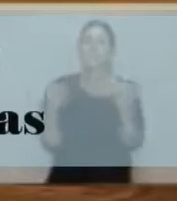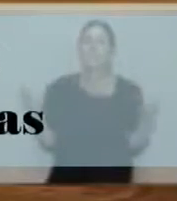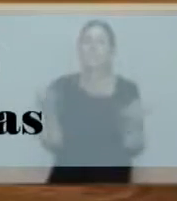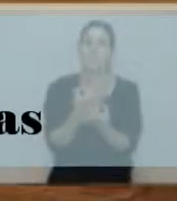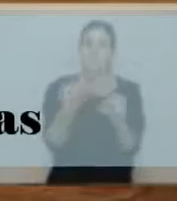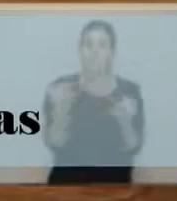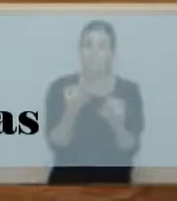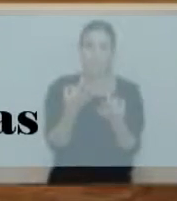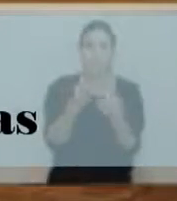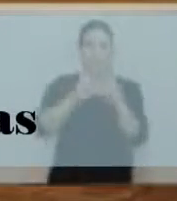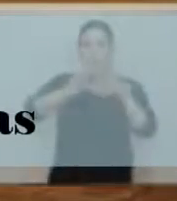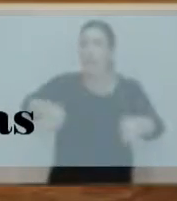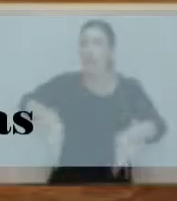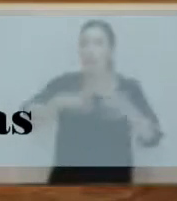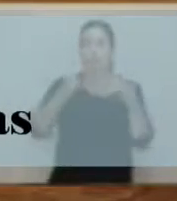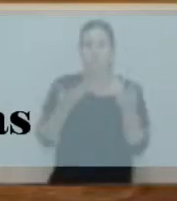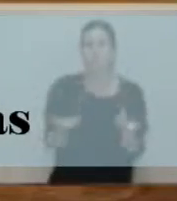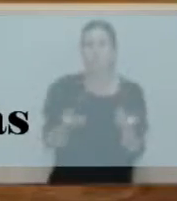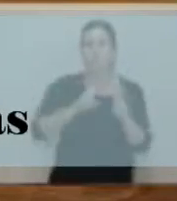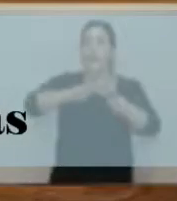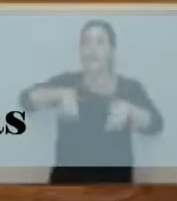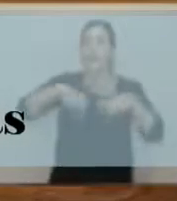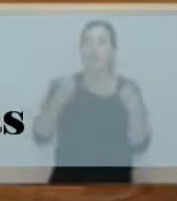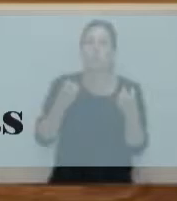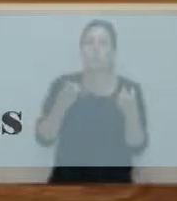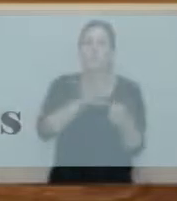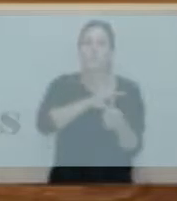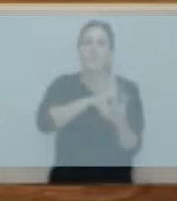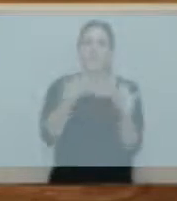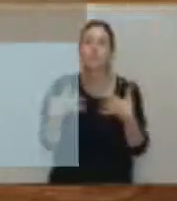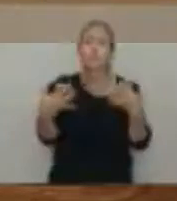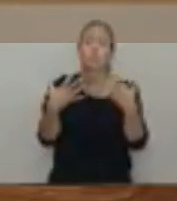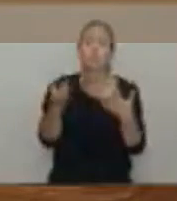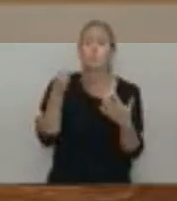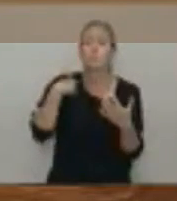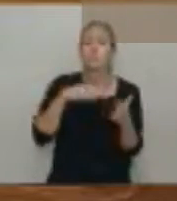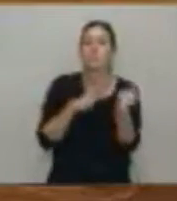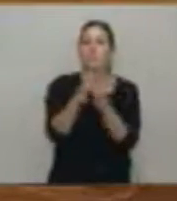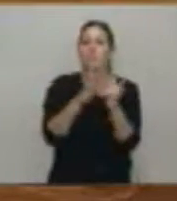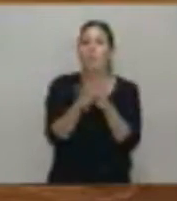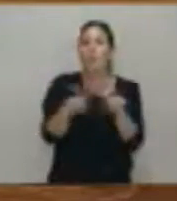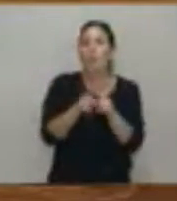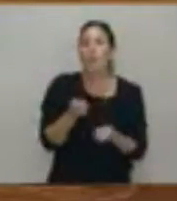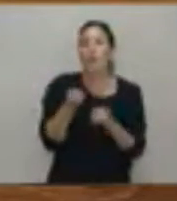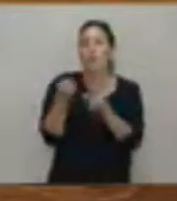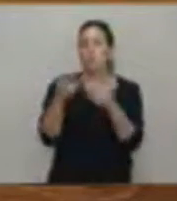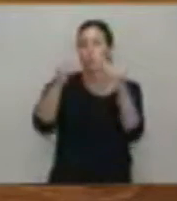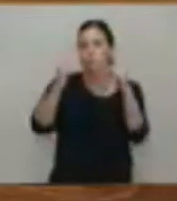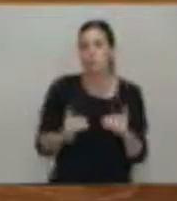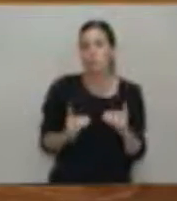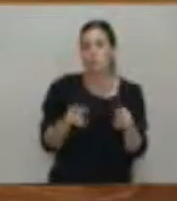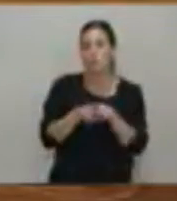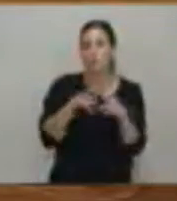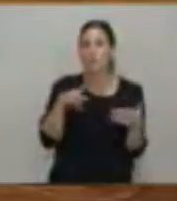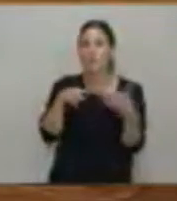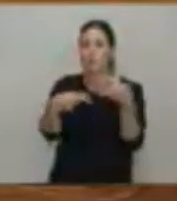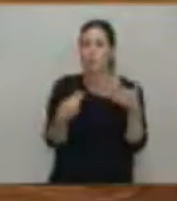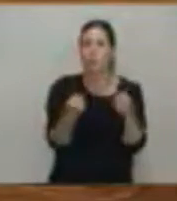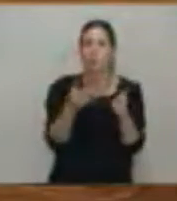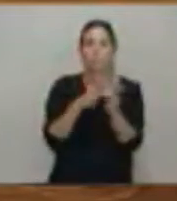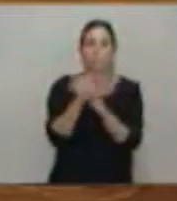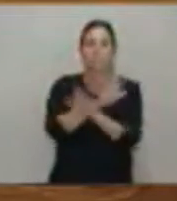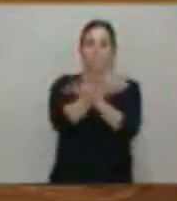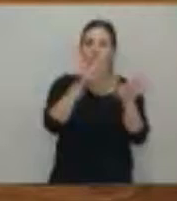abordar reformas. Reformas, señorías, que signifiquen menos gasto y más transparencia. Que